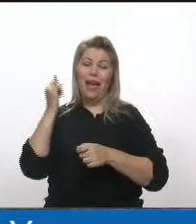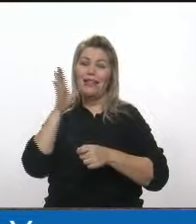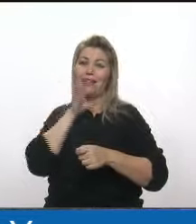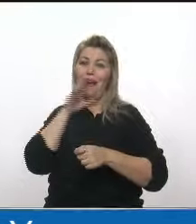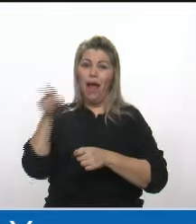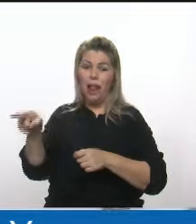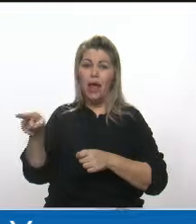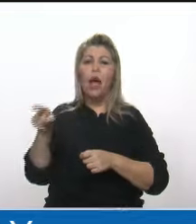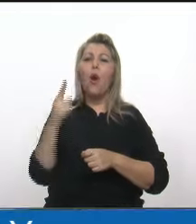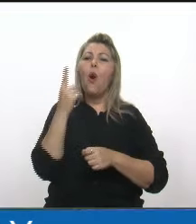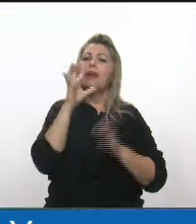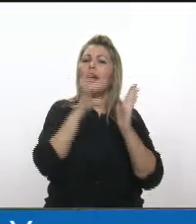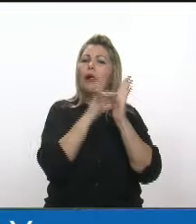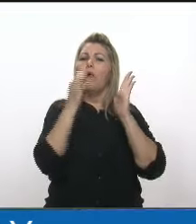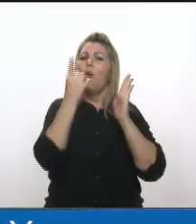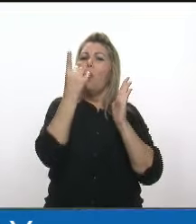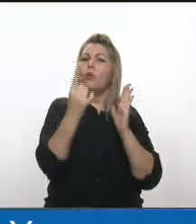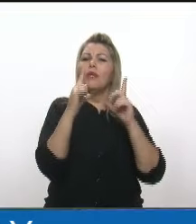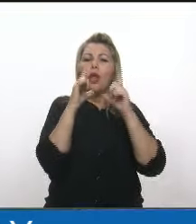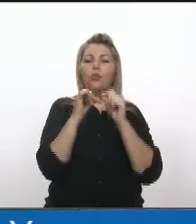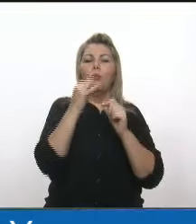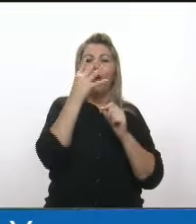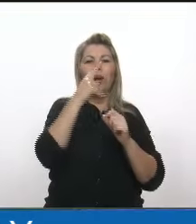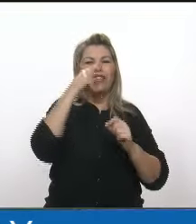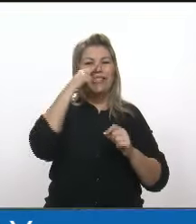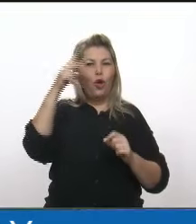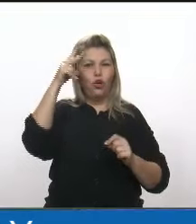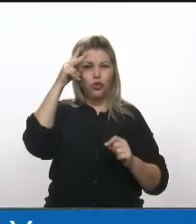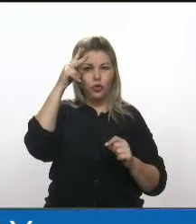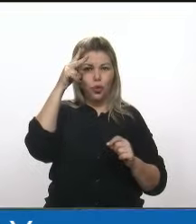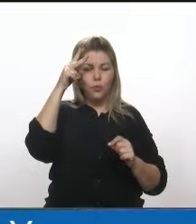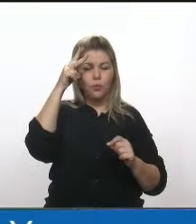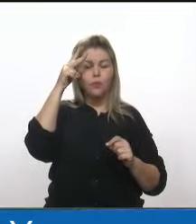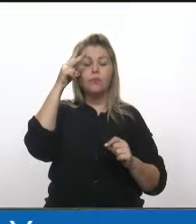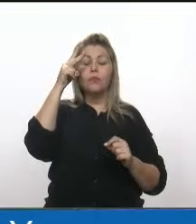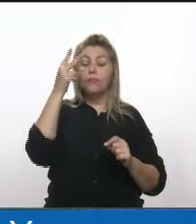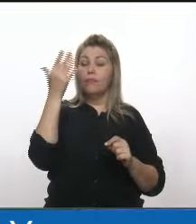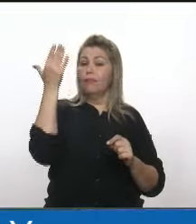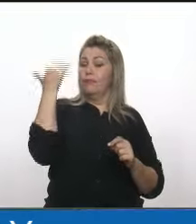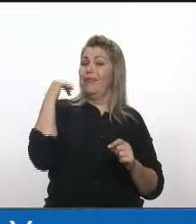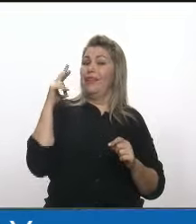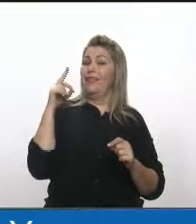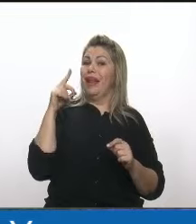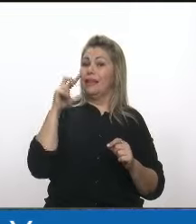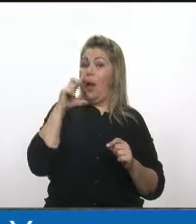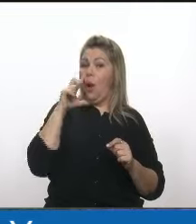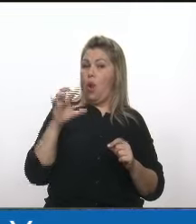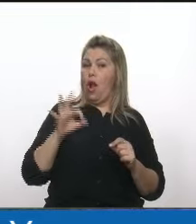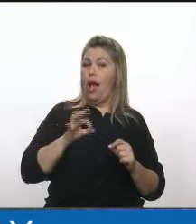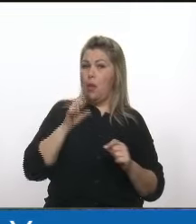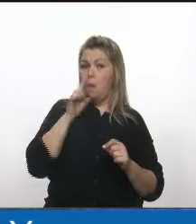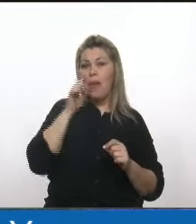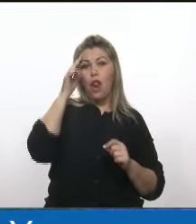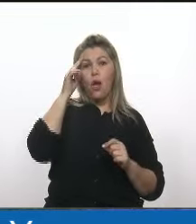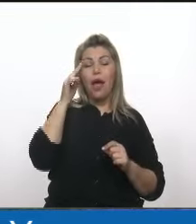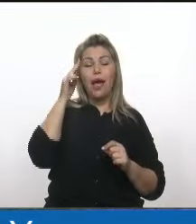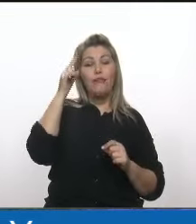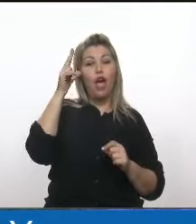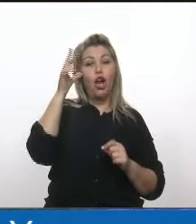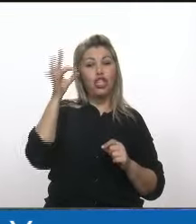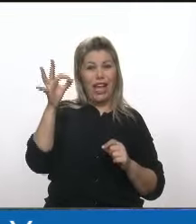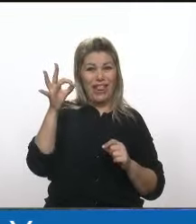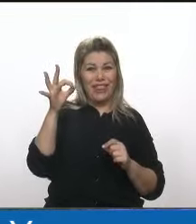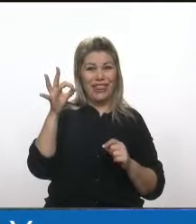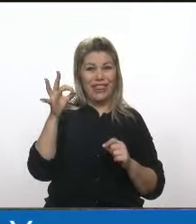resolución 478 en julio el 30 de julio de 1980 la neset